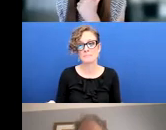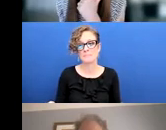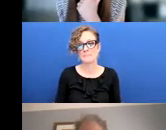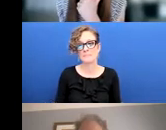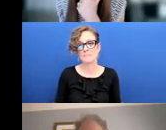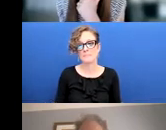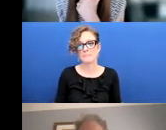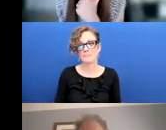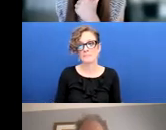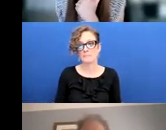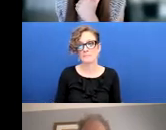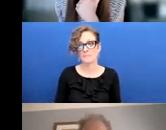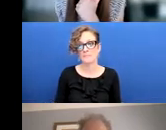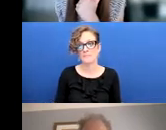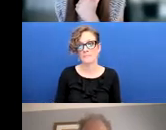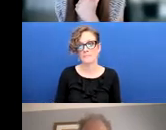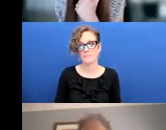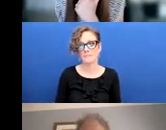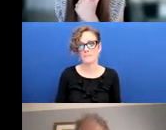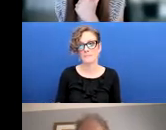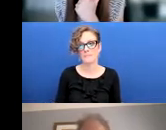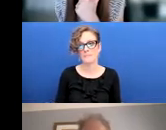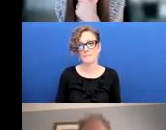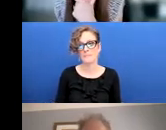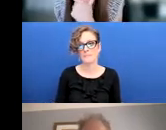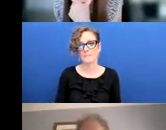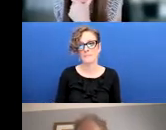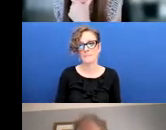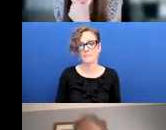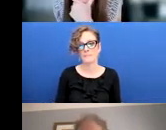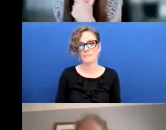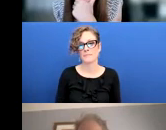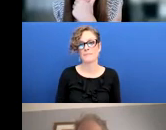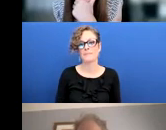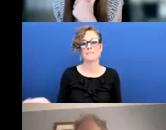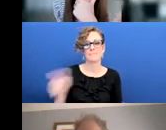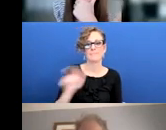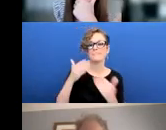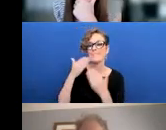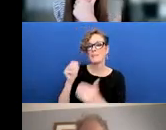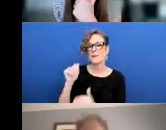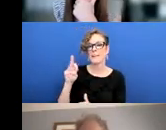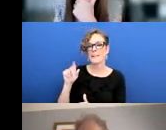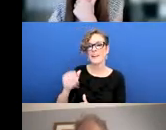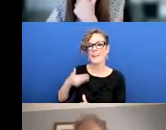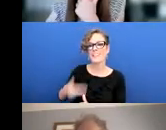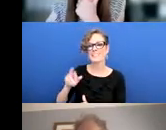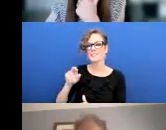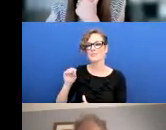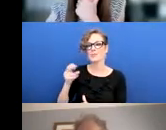Esto ya es darle las gracias y abrir el espacio a cualquier pregunta.